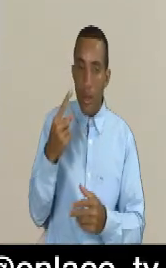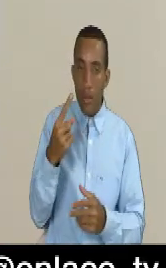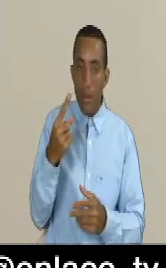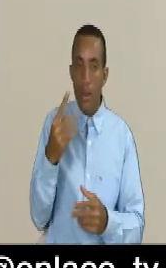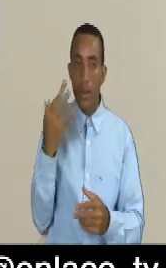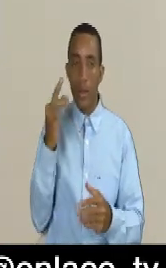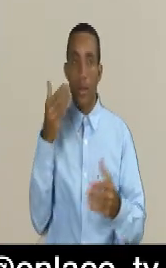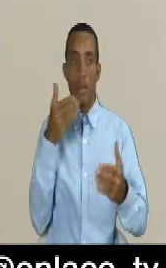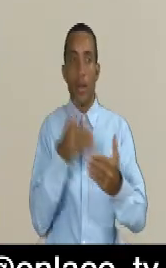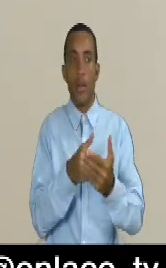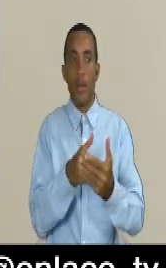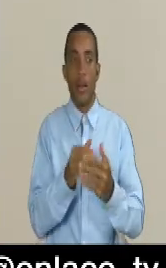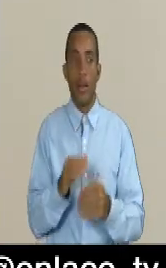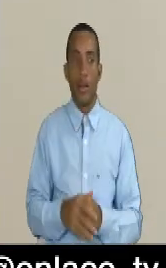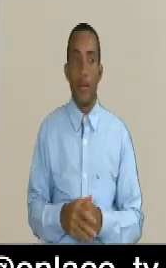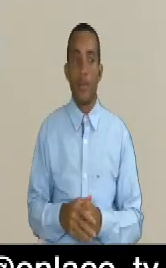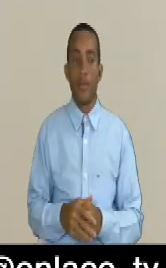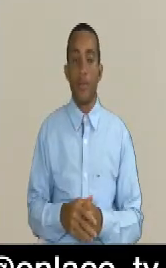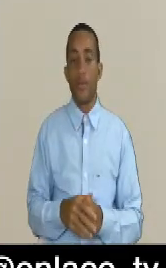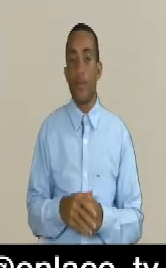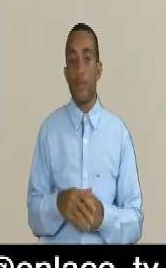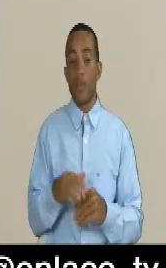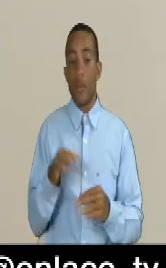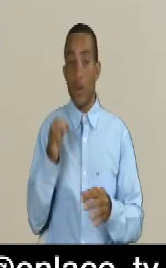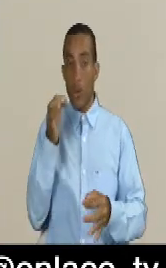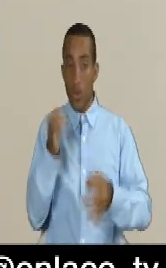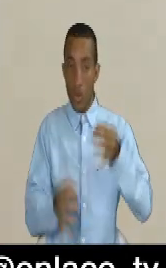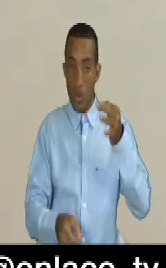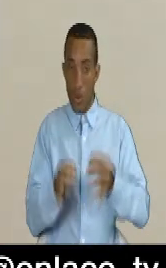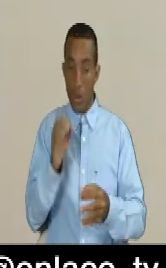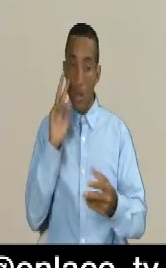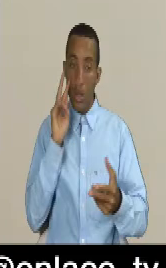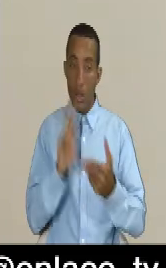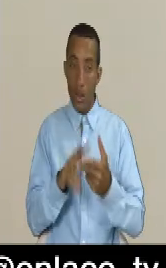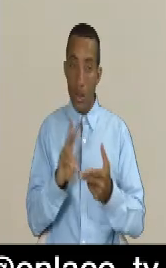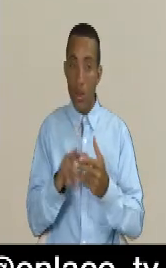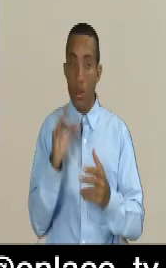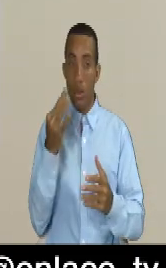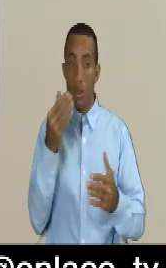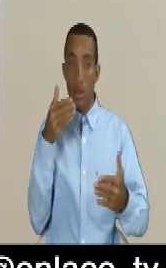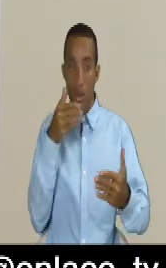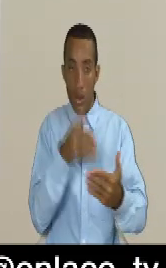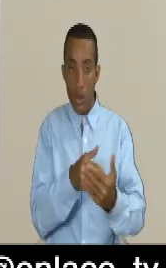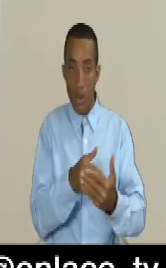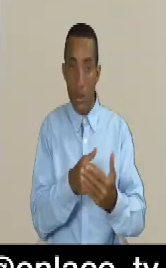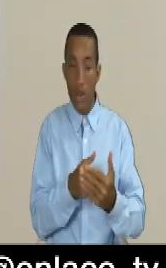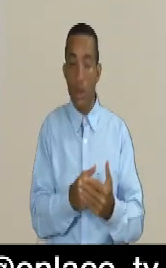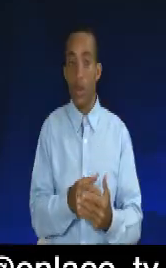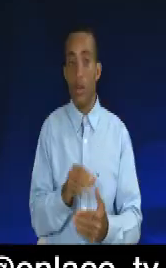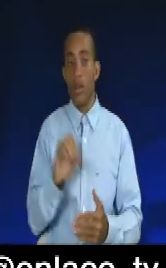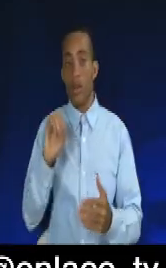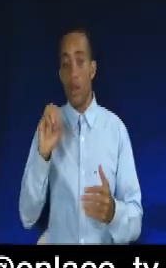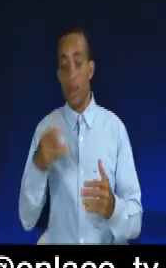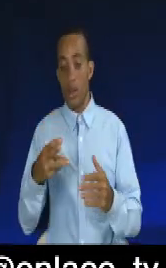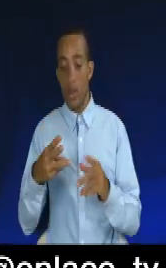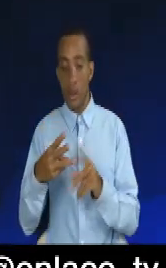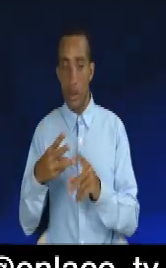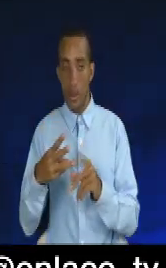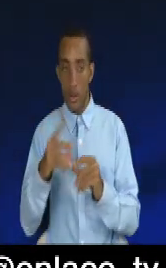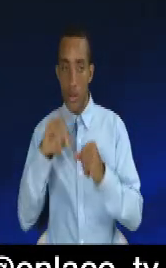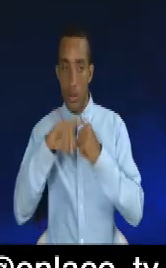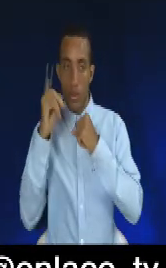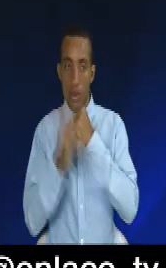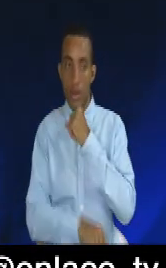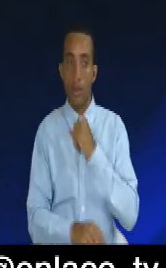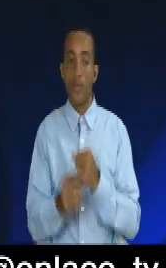haya presentado. En este caso, el juez que conoció la primera acción de tutela fue el juez tercero penal de circuito. El jefe del Ministerio